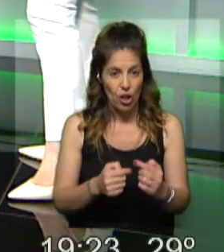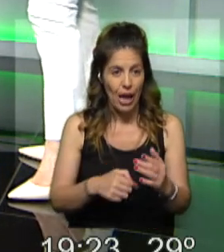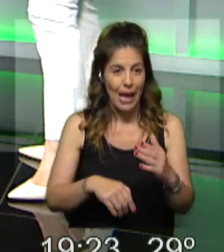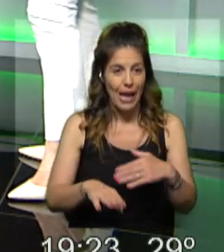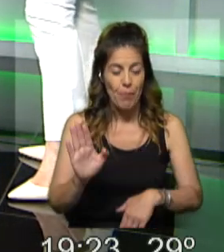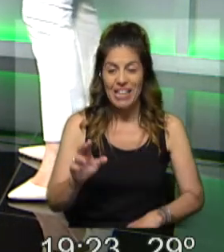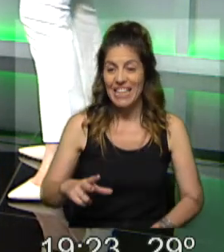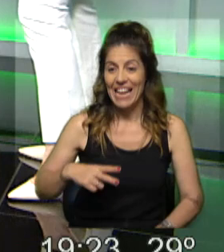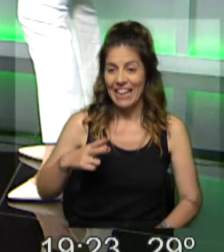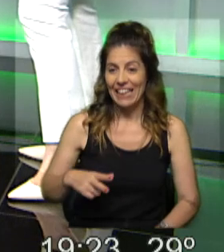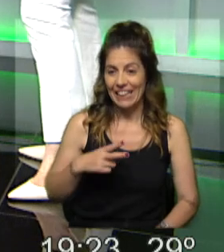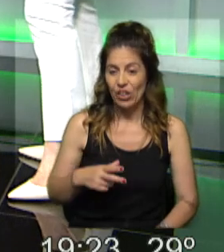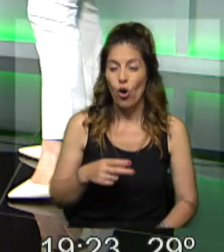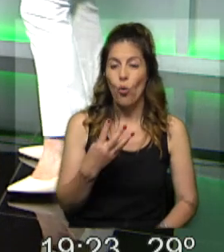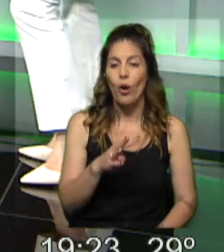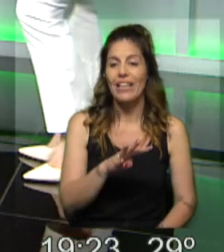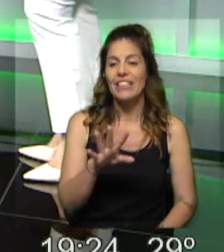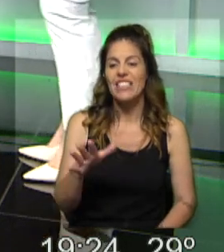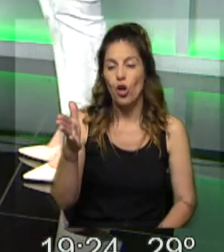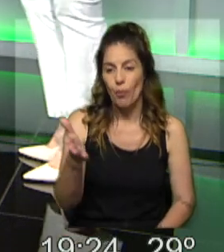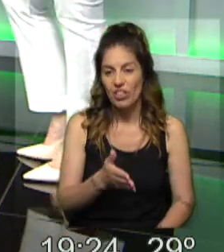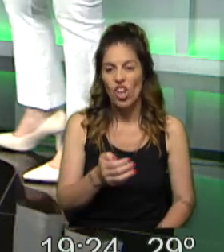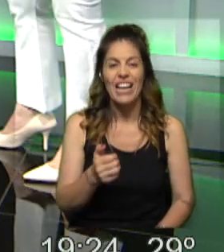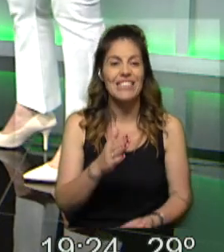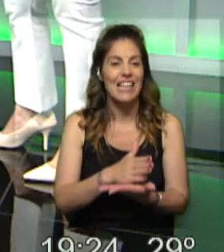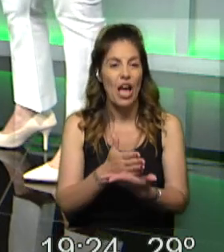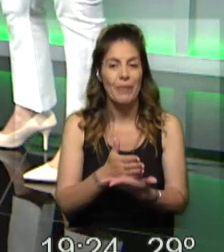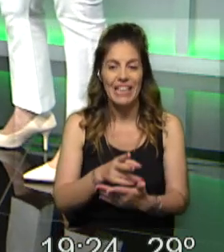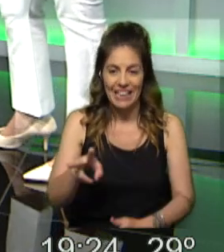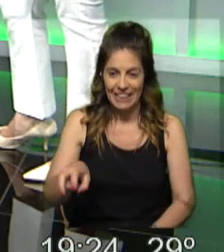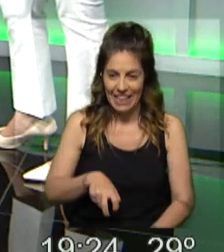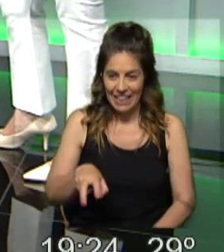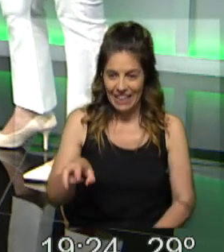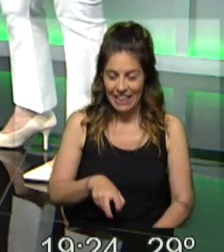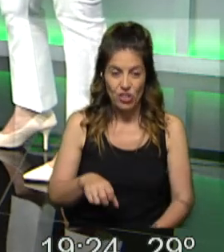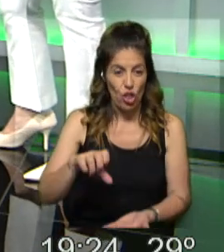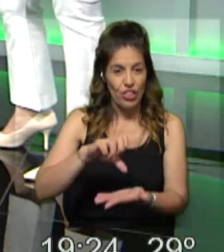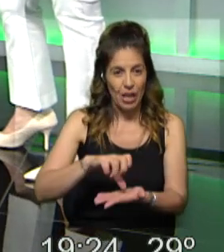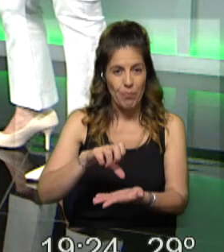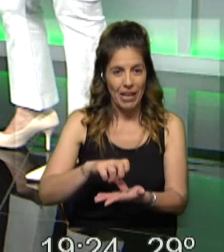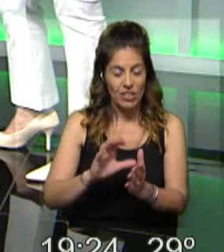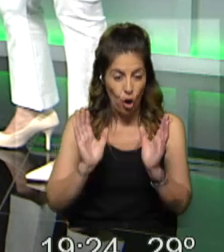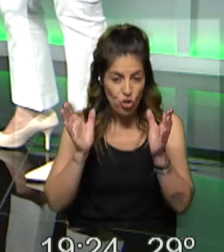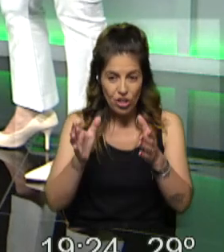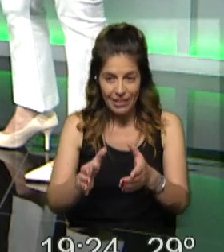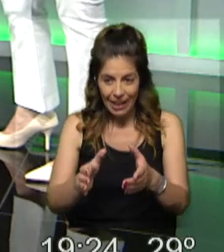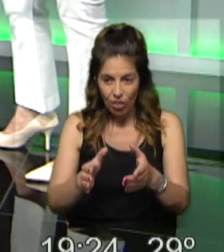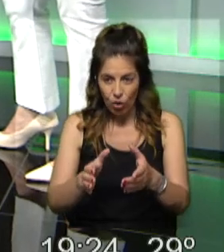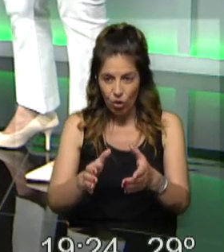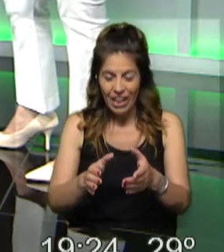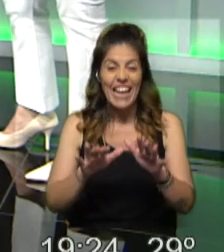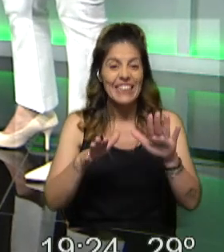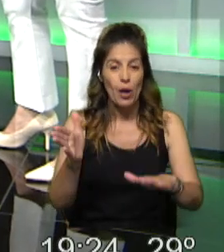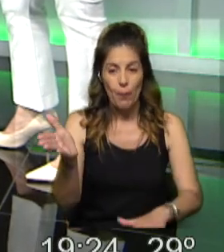de mayores ingresos se queda con el 45 casi la mitad del ingreso sí del país está concentrado en el